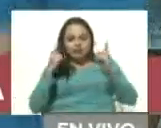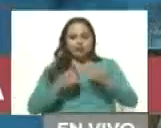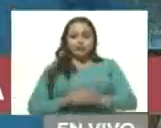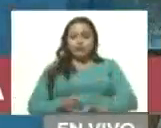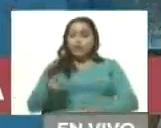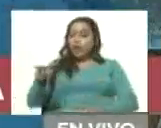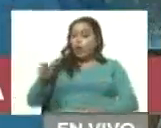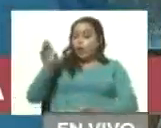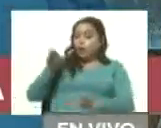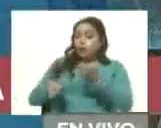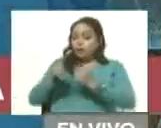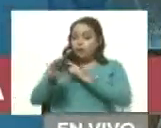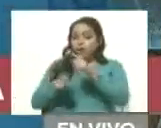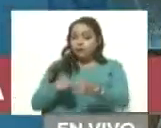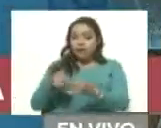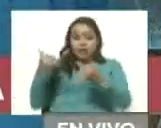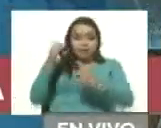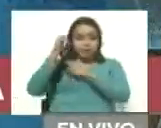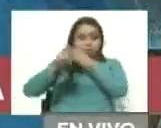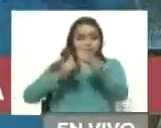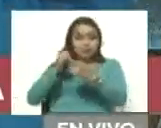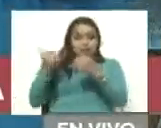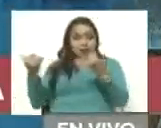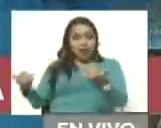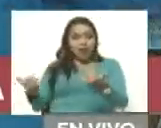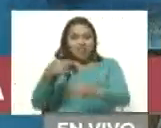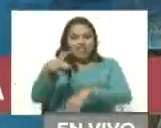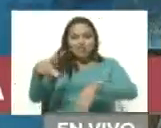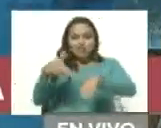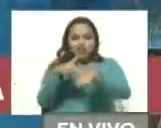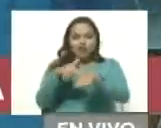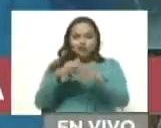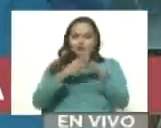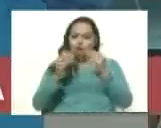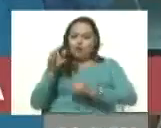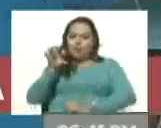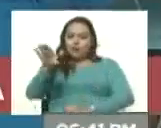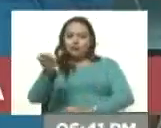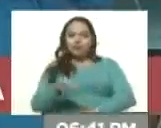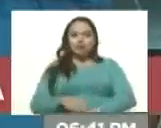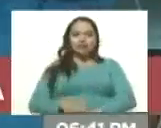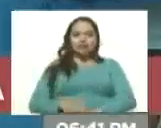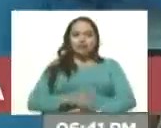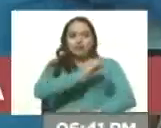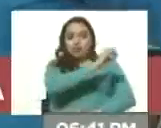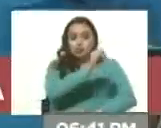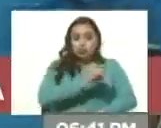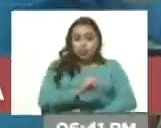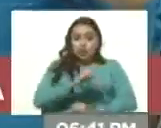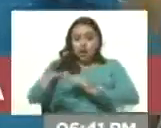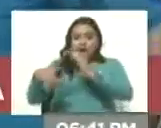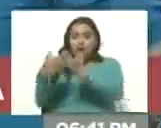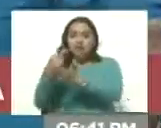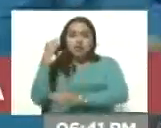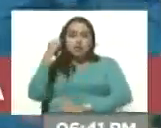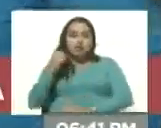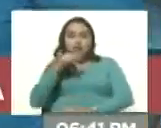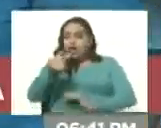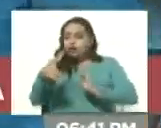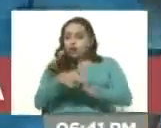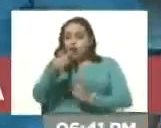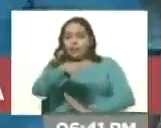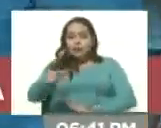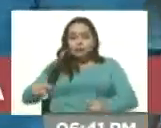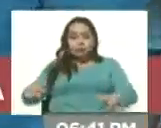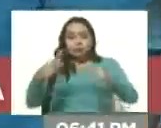pregunta estamos en vivo a nivel nacional para todo el país desde zulia hasta sucre todo el mundo nos está viendo en